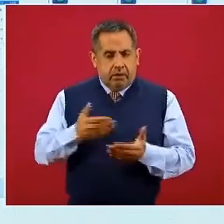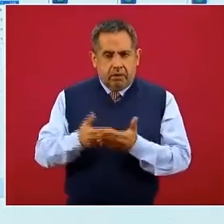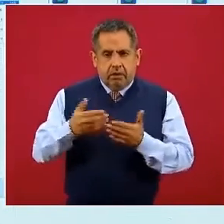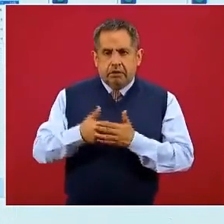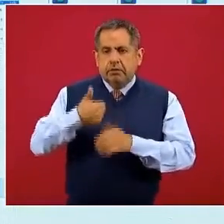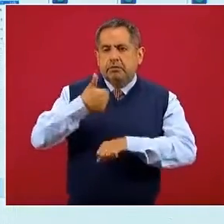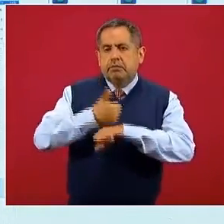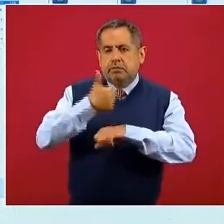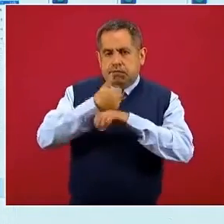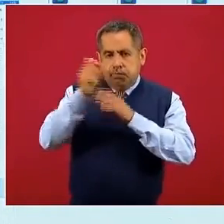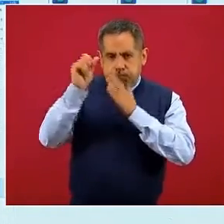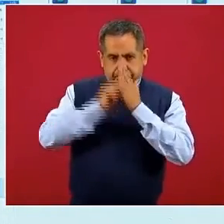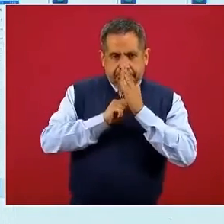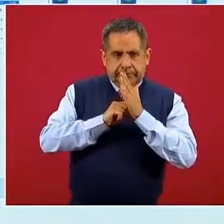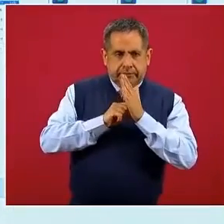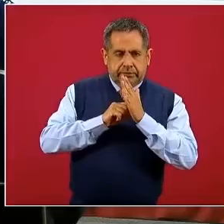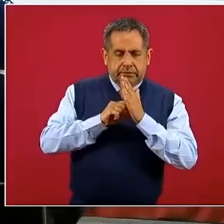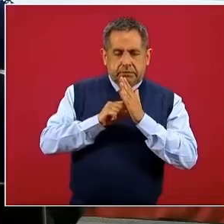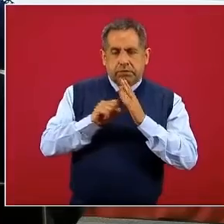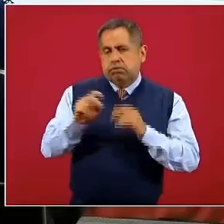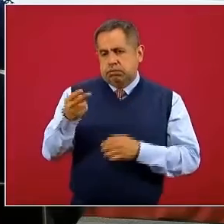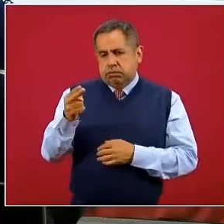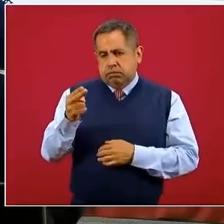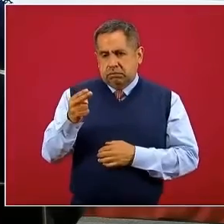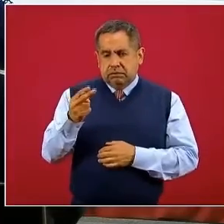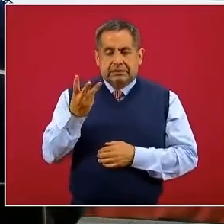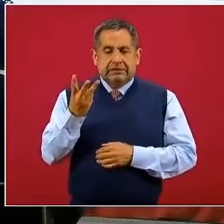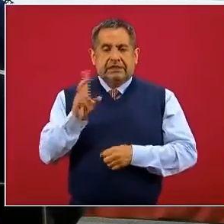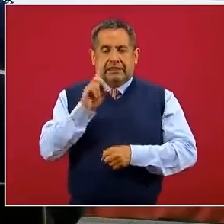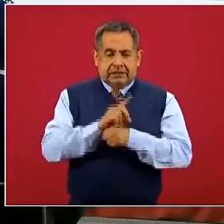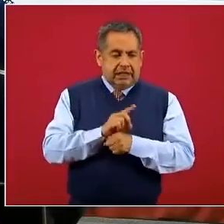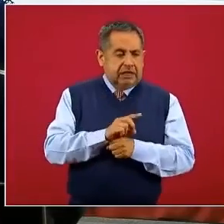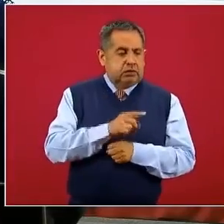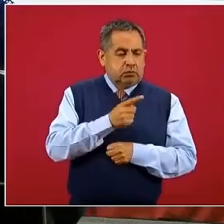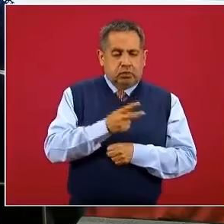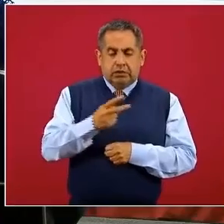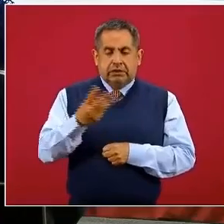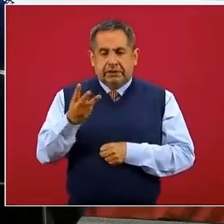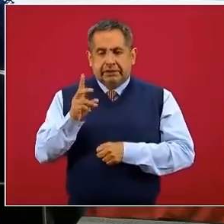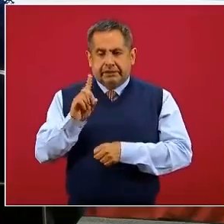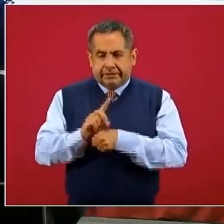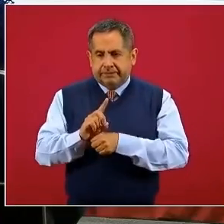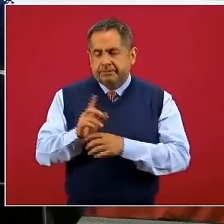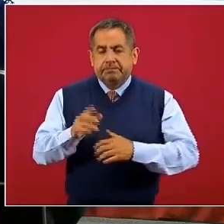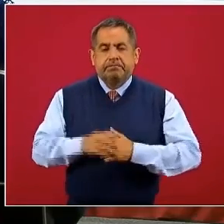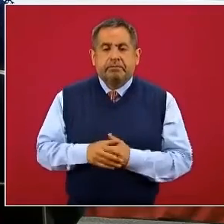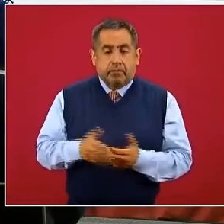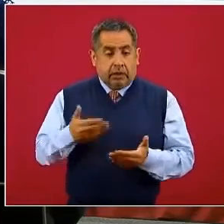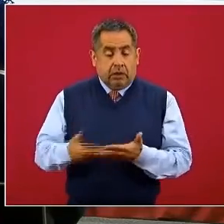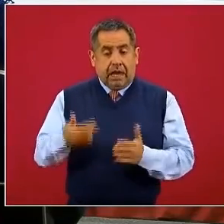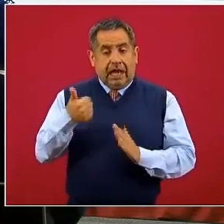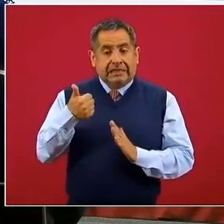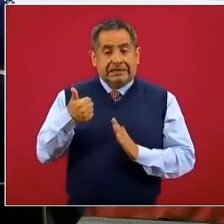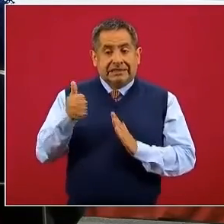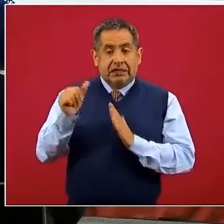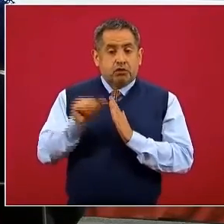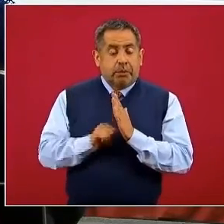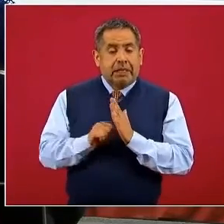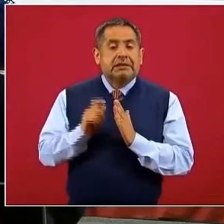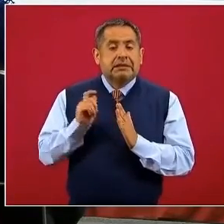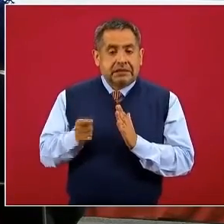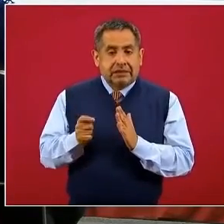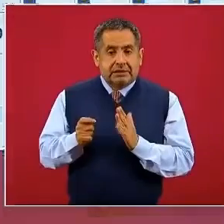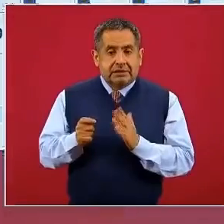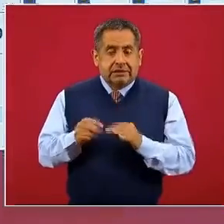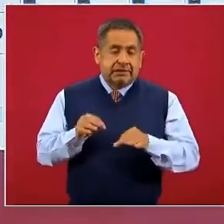mes de noviembre. Como pueden ver, vamos en los primeros 3 días de este mes. Sería ya el 6º mes en el cual se van a aplicar